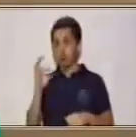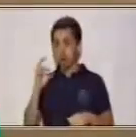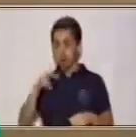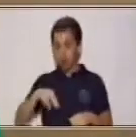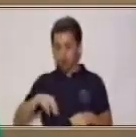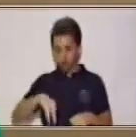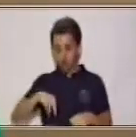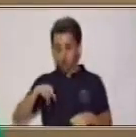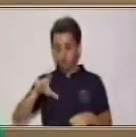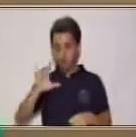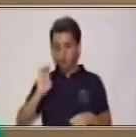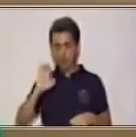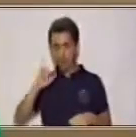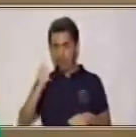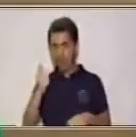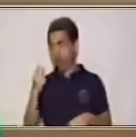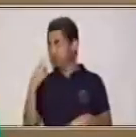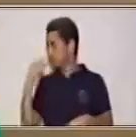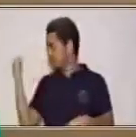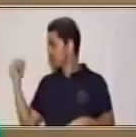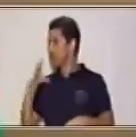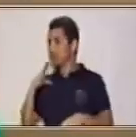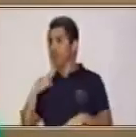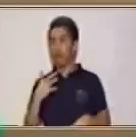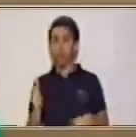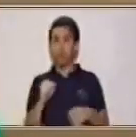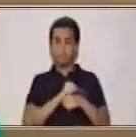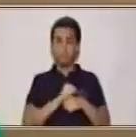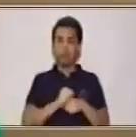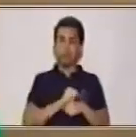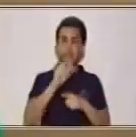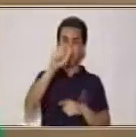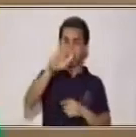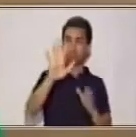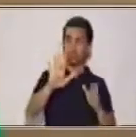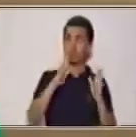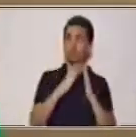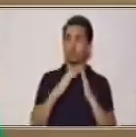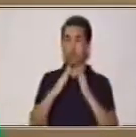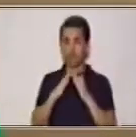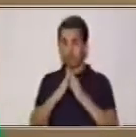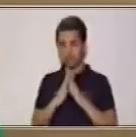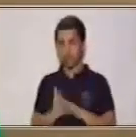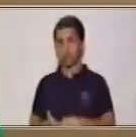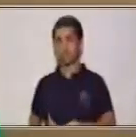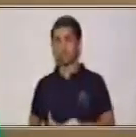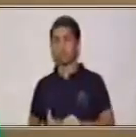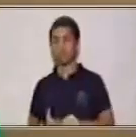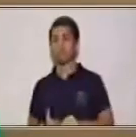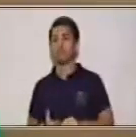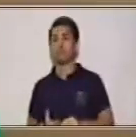Y les he dejado algunos ejercicios aquí para que ustedes puedan practicar en casa.